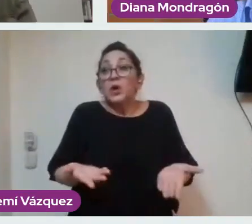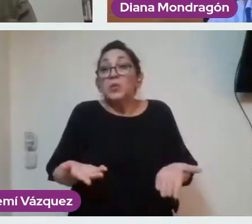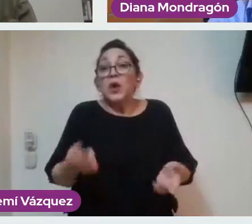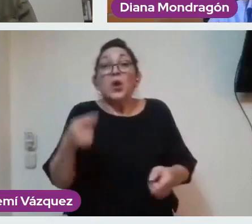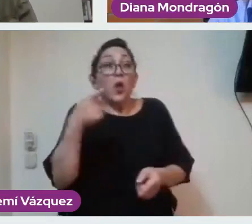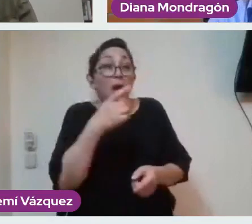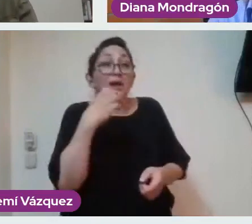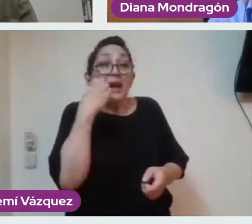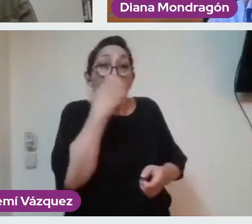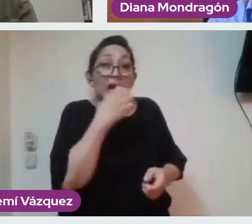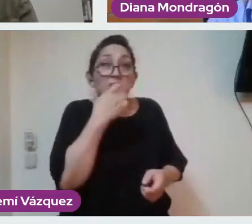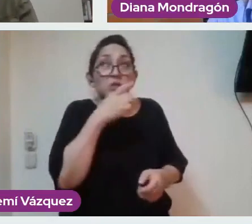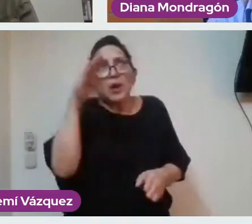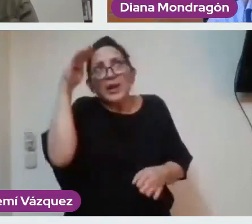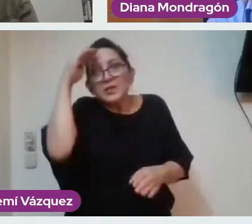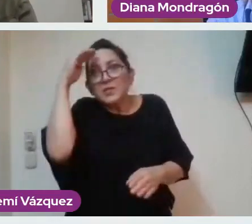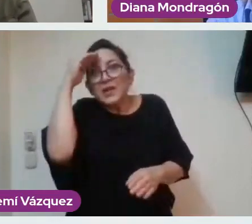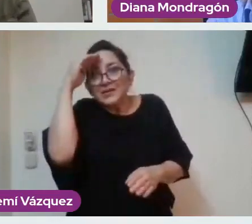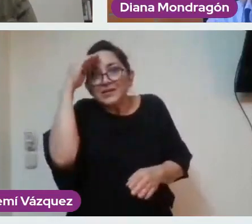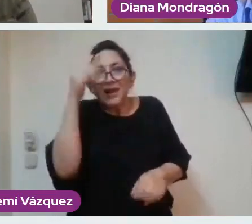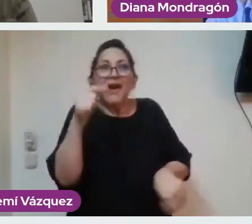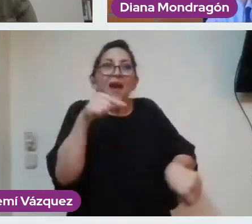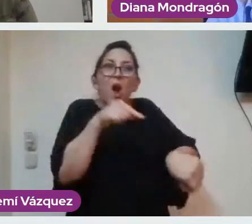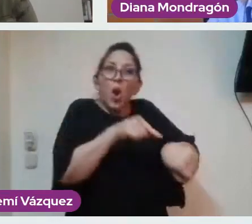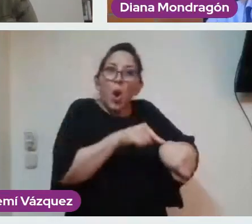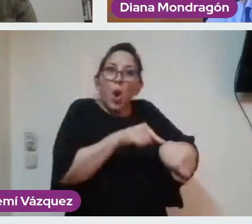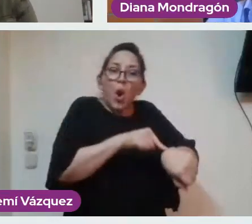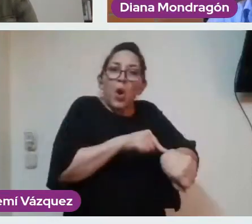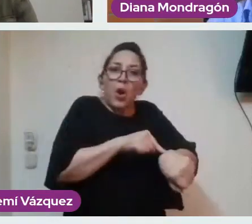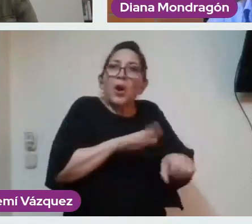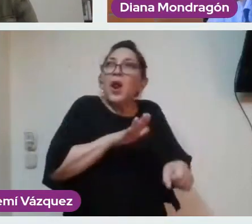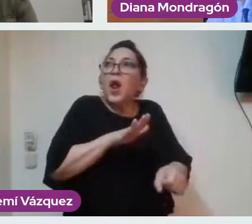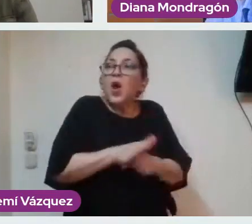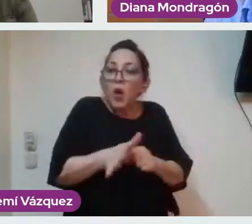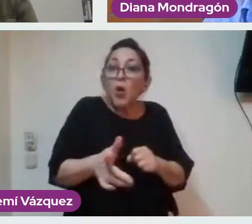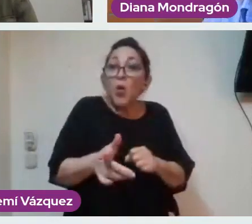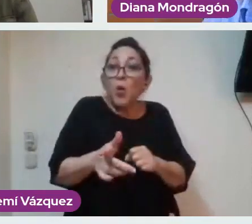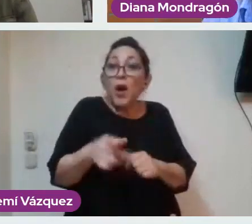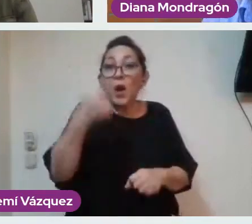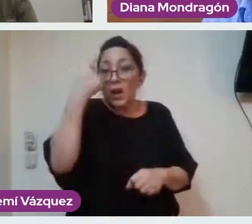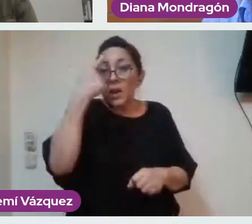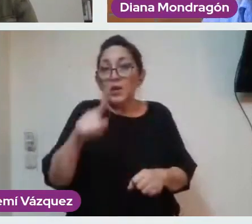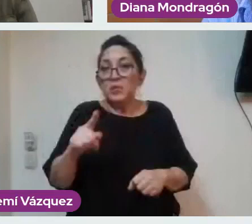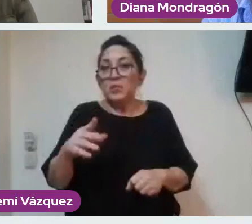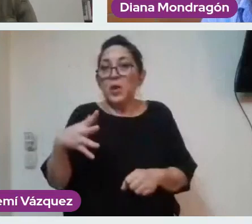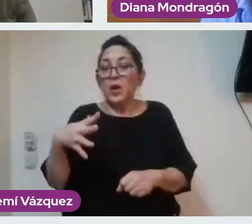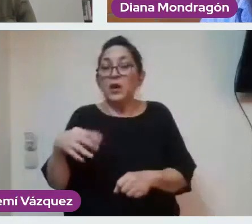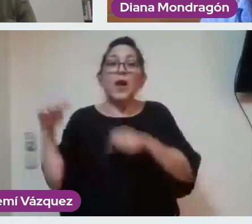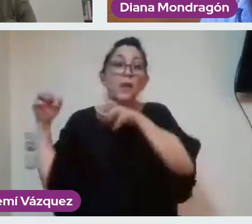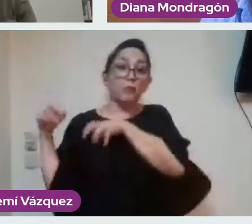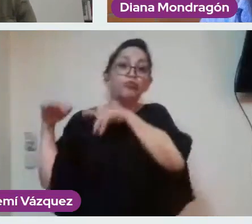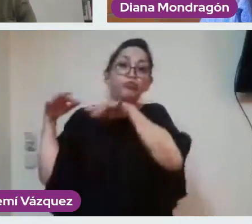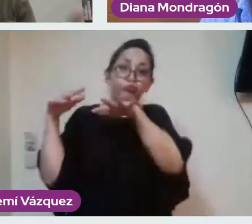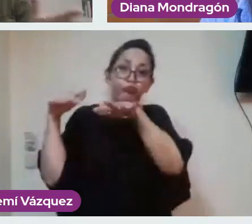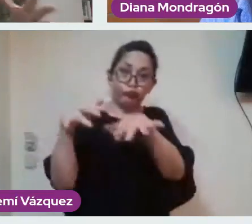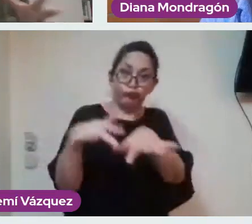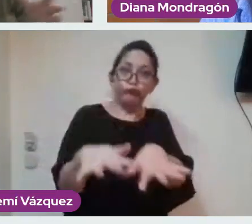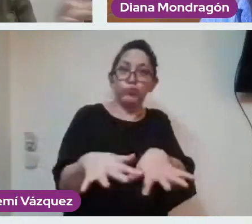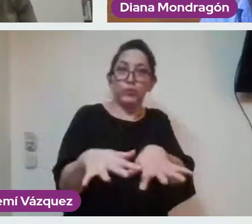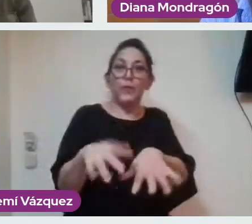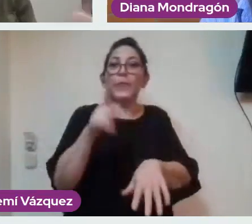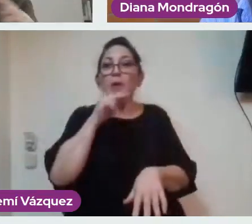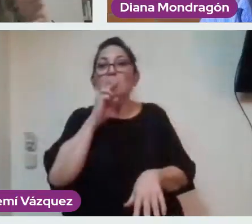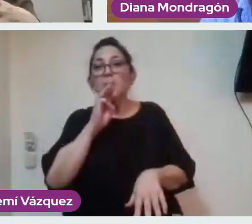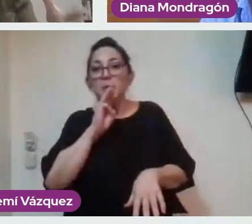puedan asistir a estas reuniones que se sugieren sean regulares, ¿no? Establecer, pues de entrada,